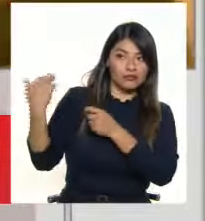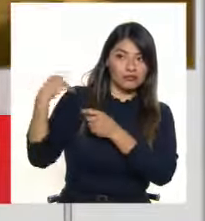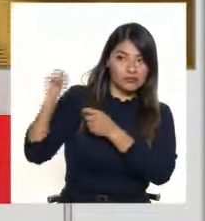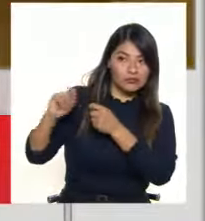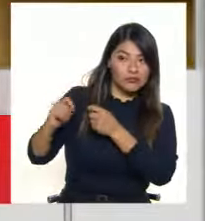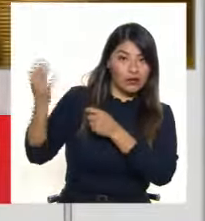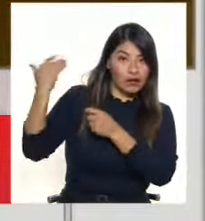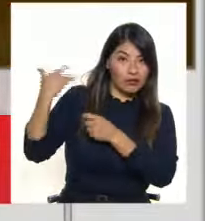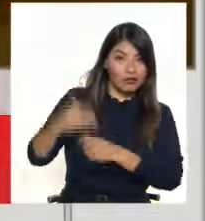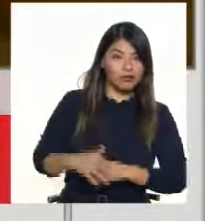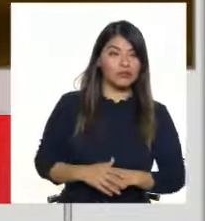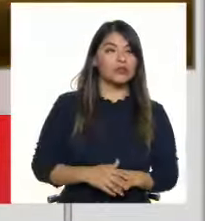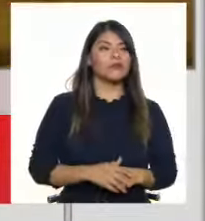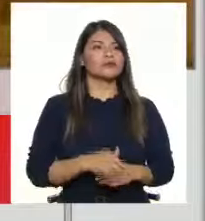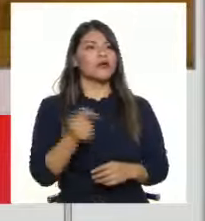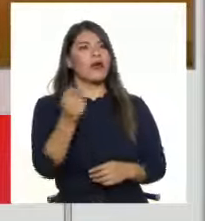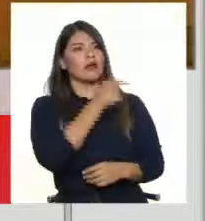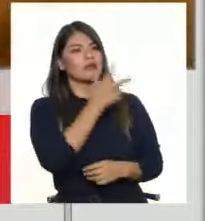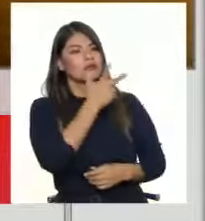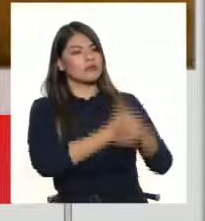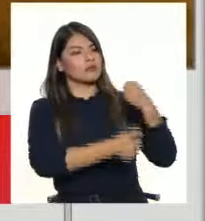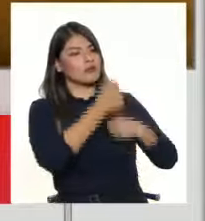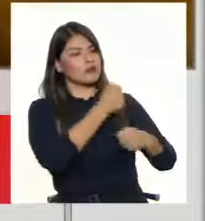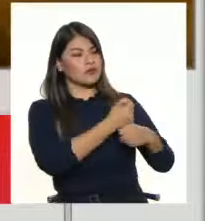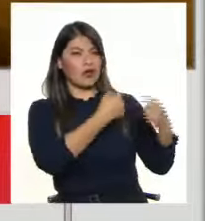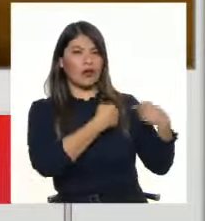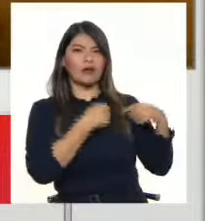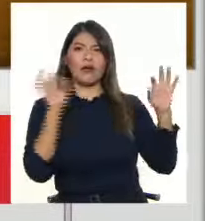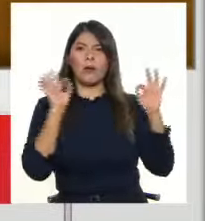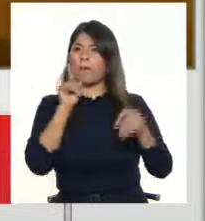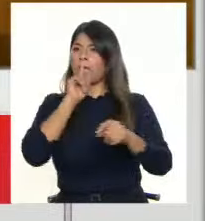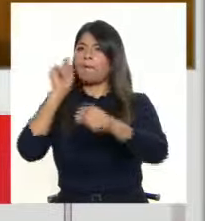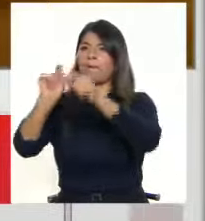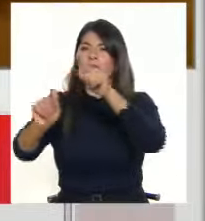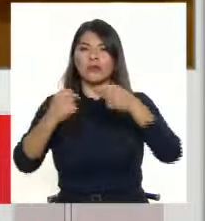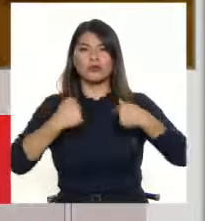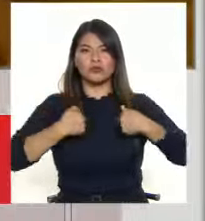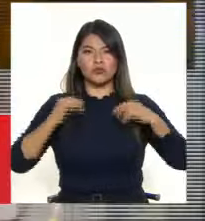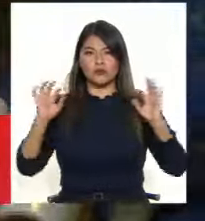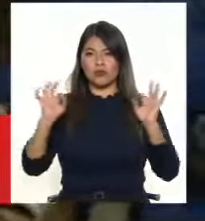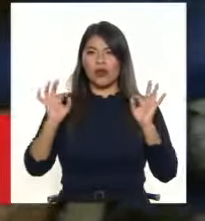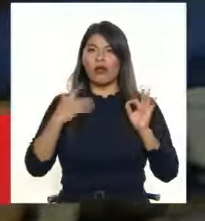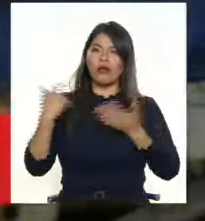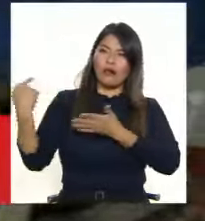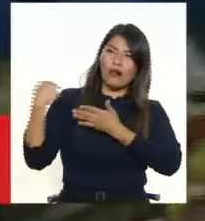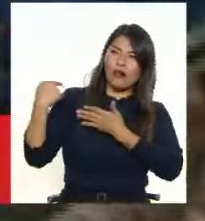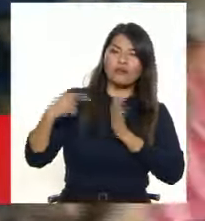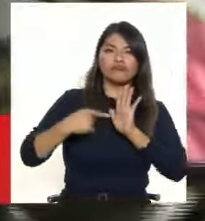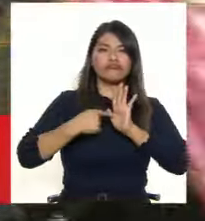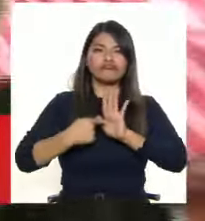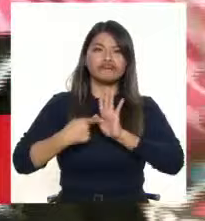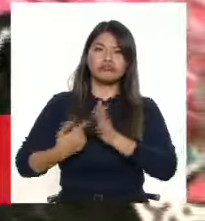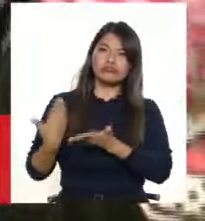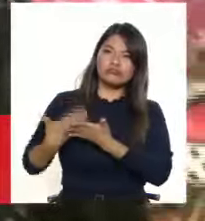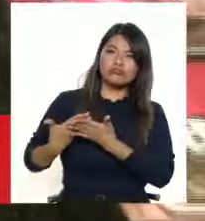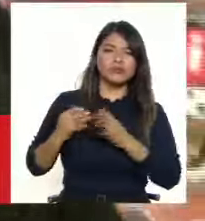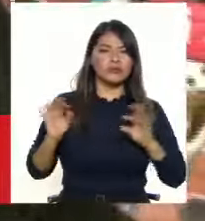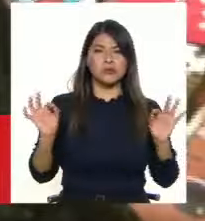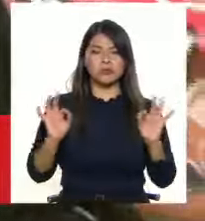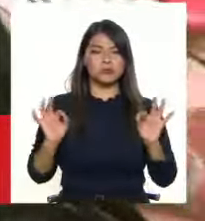persona? Nosotros, los 3 años que trabajamos acá, no hemos hecho daño a nadie, nunca hemos recibido extorsiones, cobro de cupos o